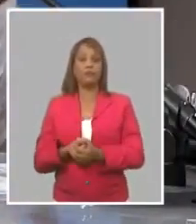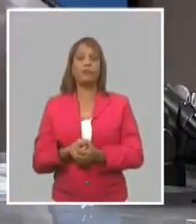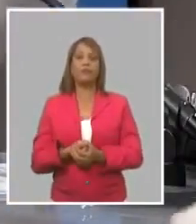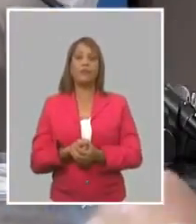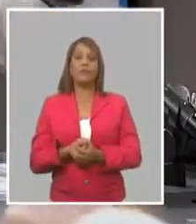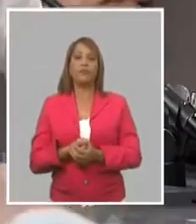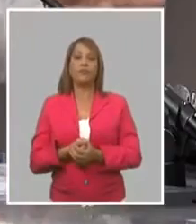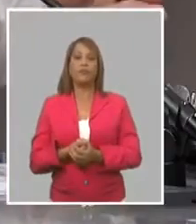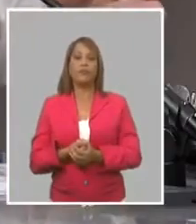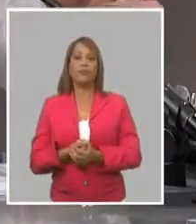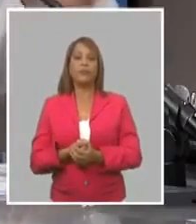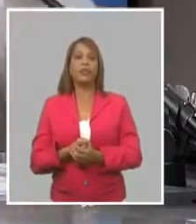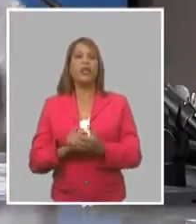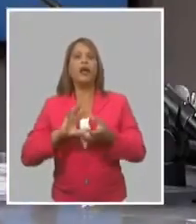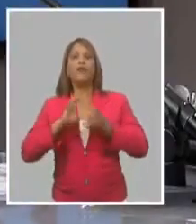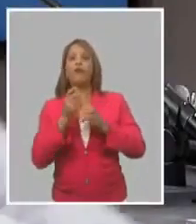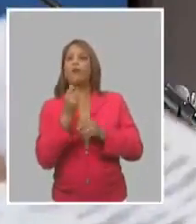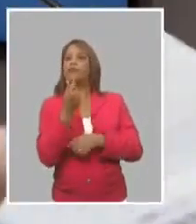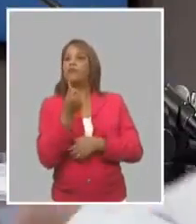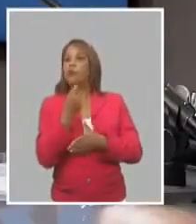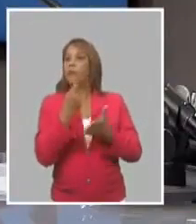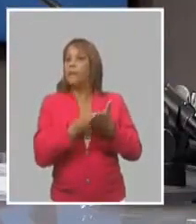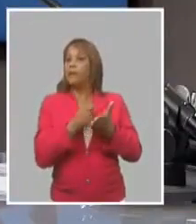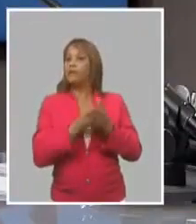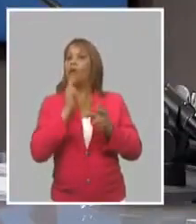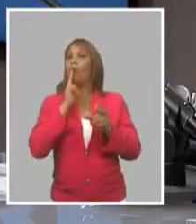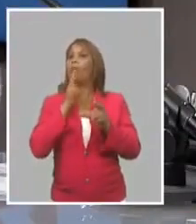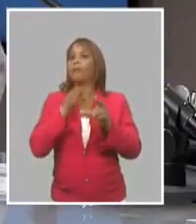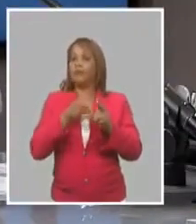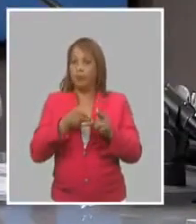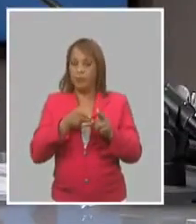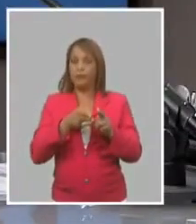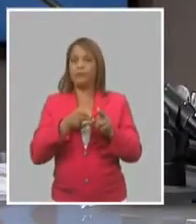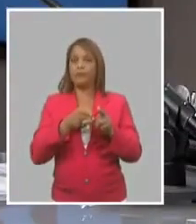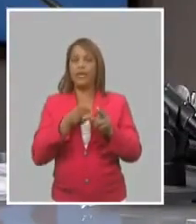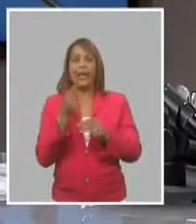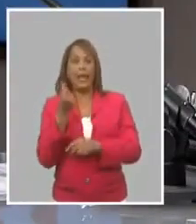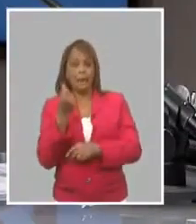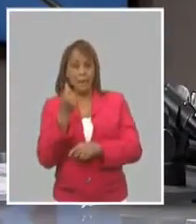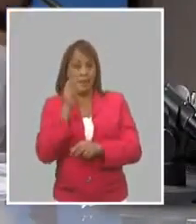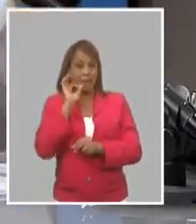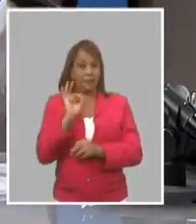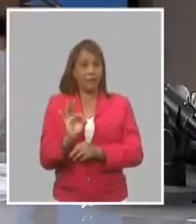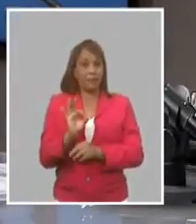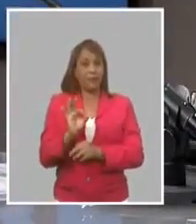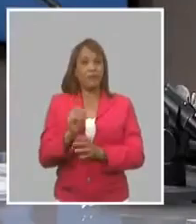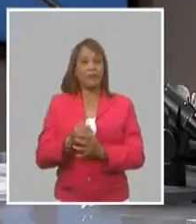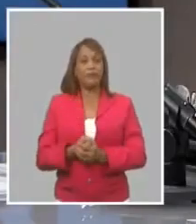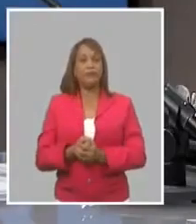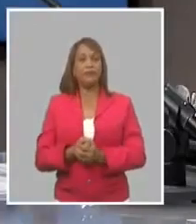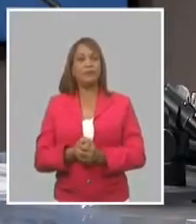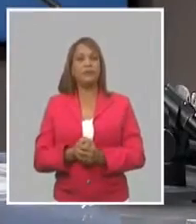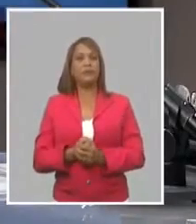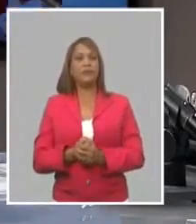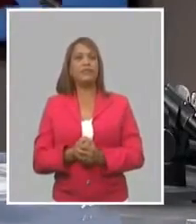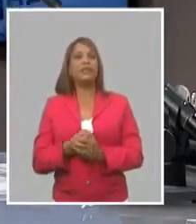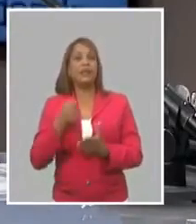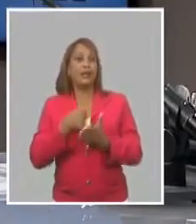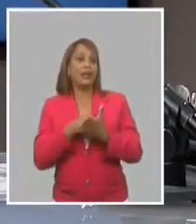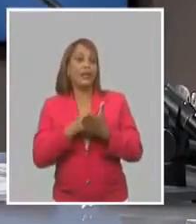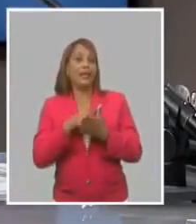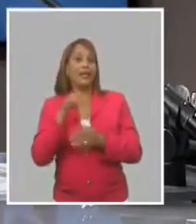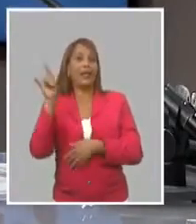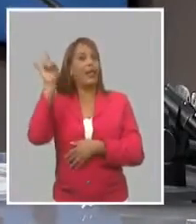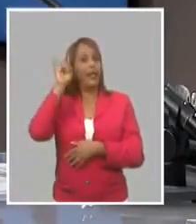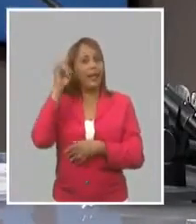Estamos centralizando la formación del precio de los combustibles. El combustible. Porque el precio de los combustibles impacta en el productor de